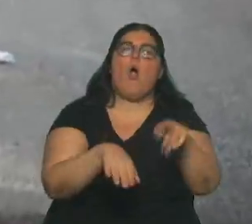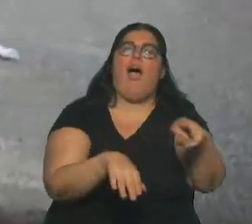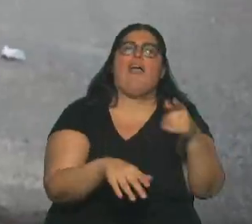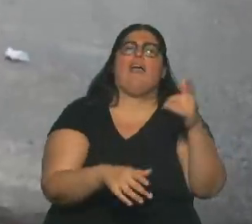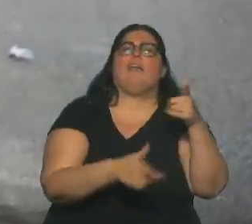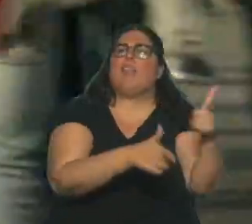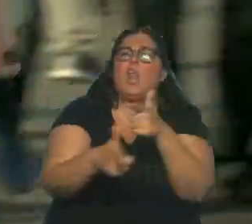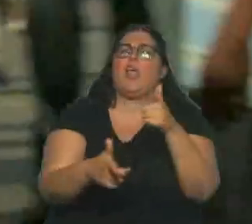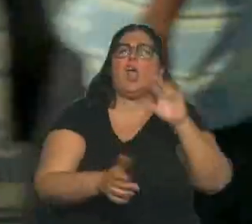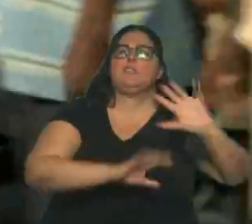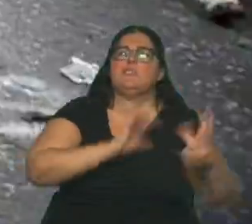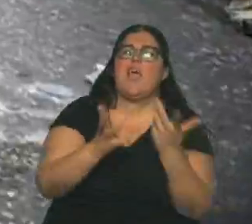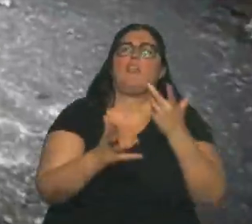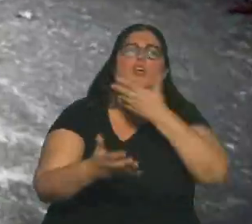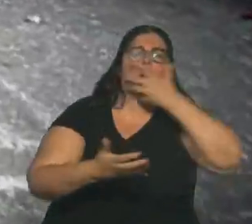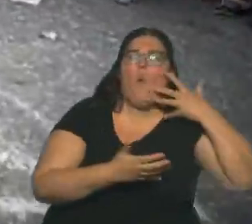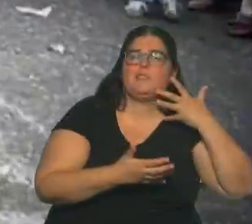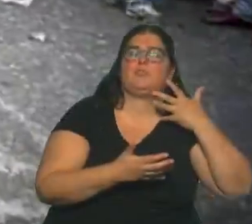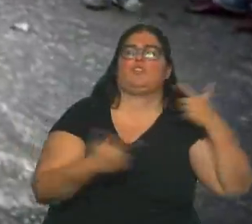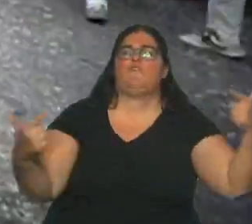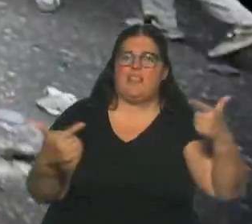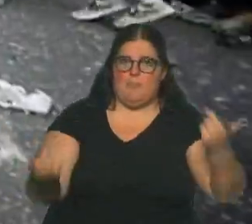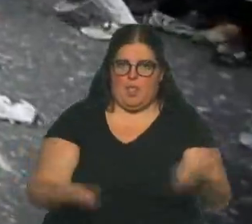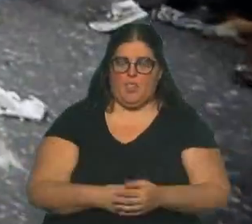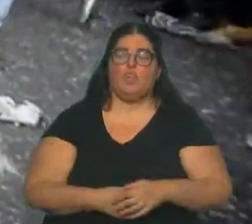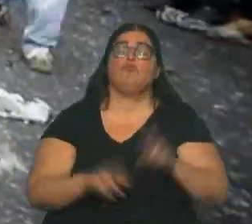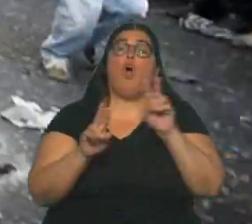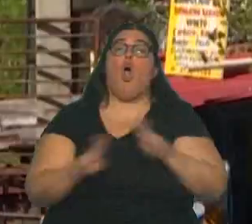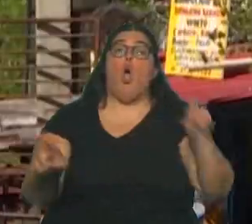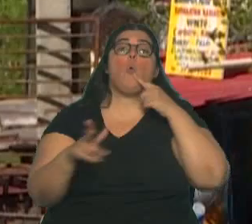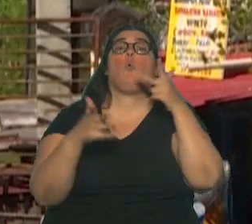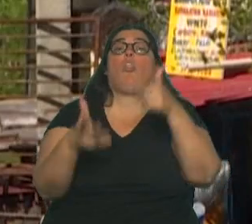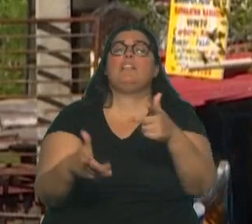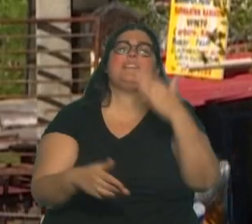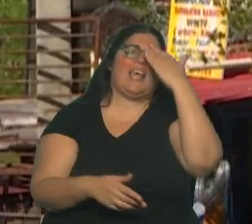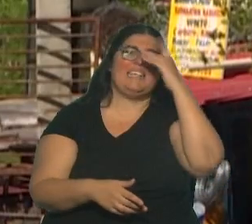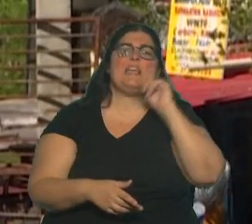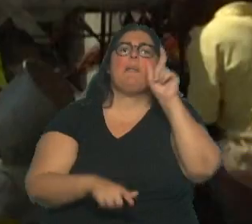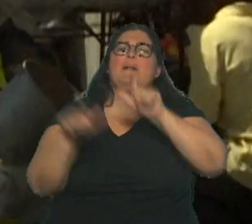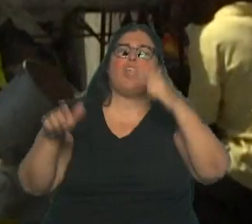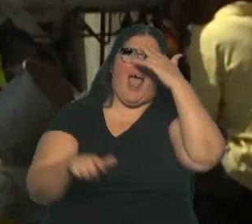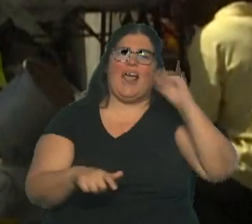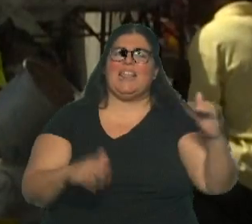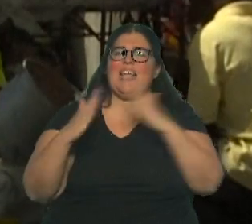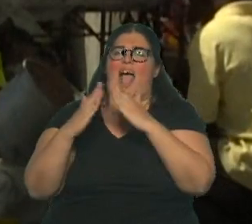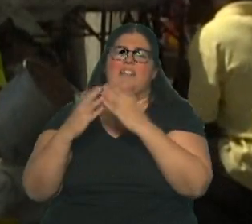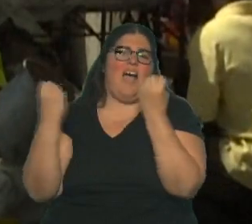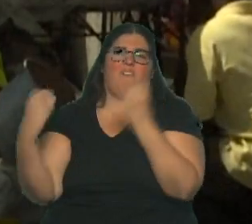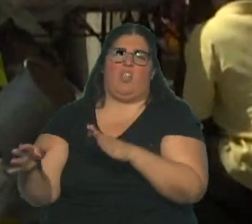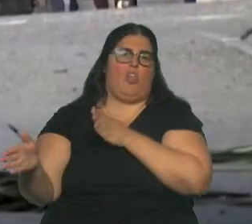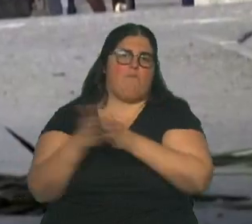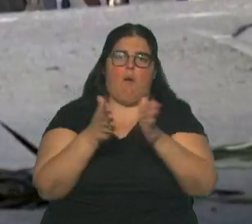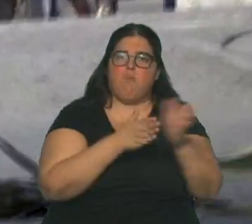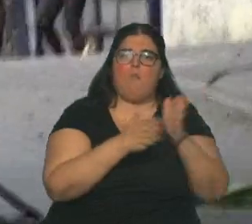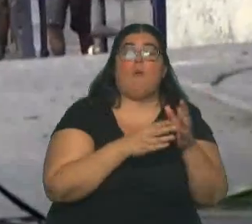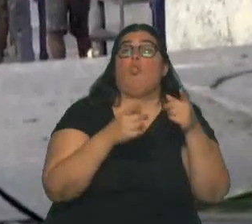incendios, enfrentamientos y secuestros. Según la ONU, 15.000 haitianos ya abandonaron sus hogares desde que se iniciaron las acciones